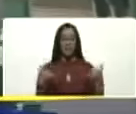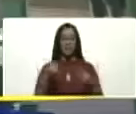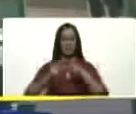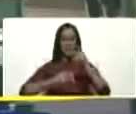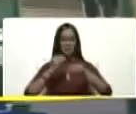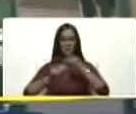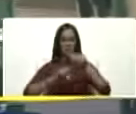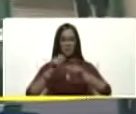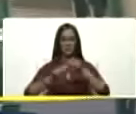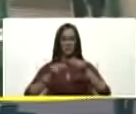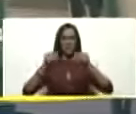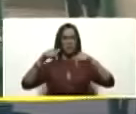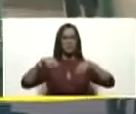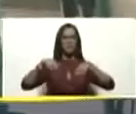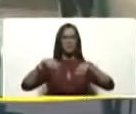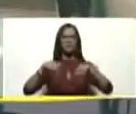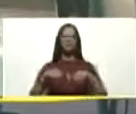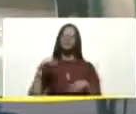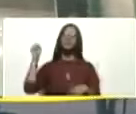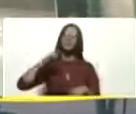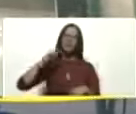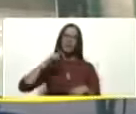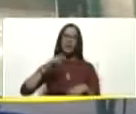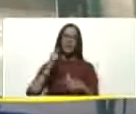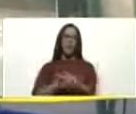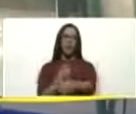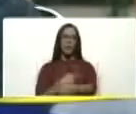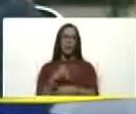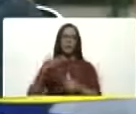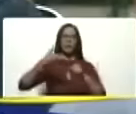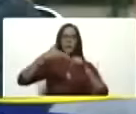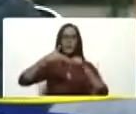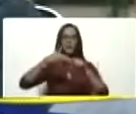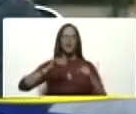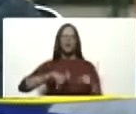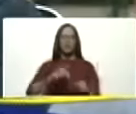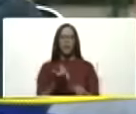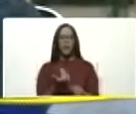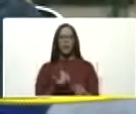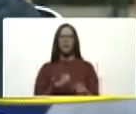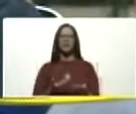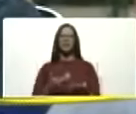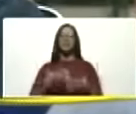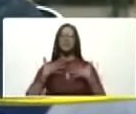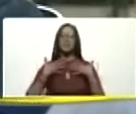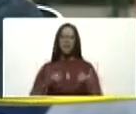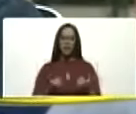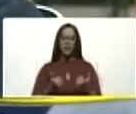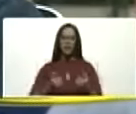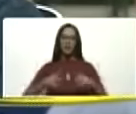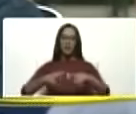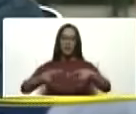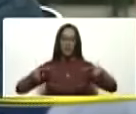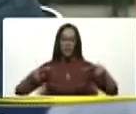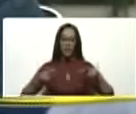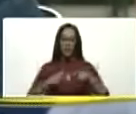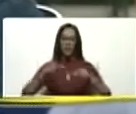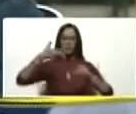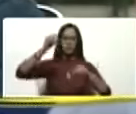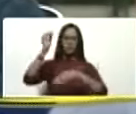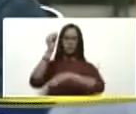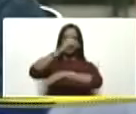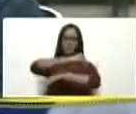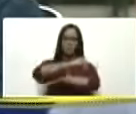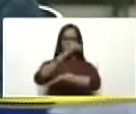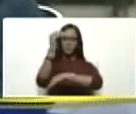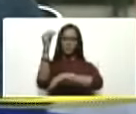fabricando acá es el cable necesario para los hermanos de PDVSA puedan recuperar los pozos petroleros. Y ya nosotros le hemos